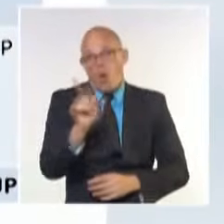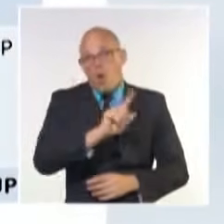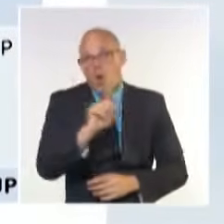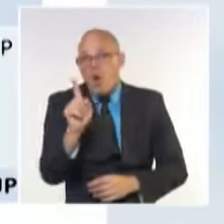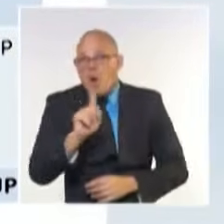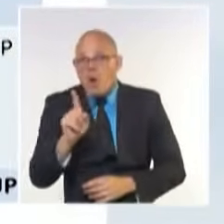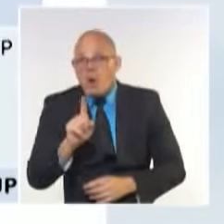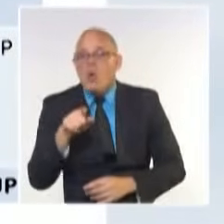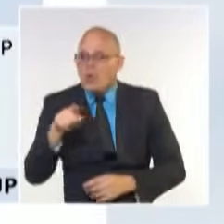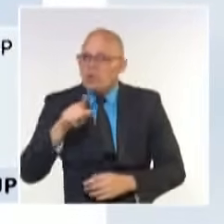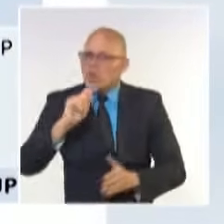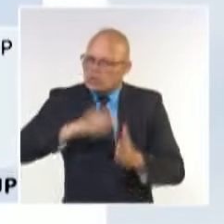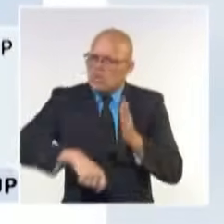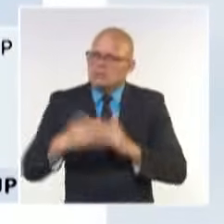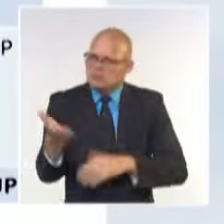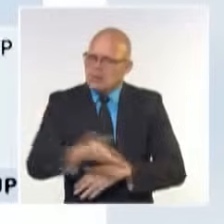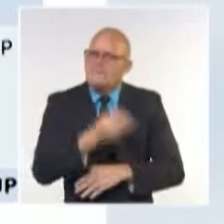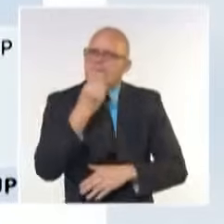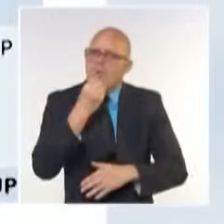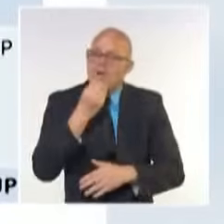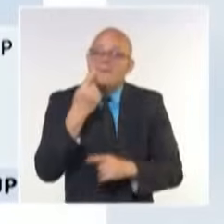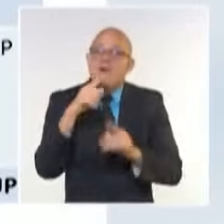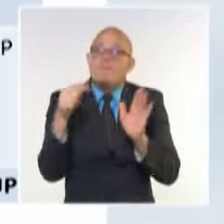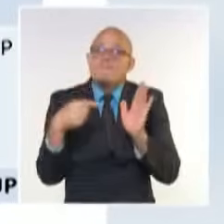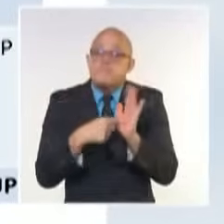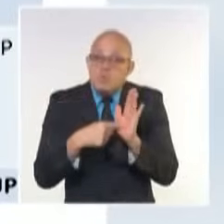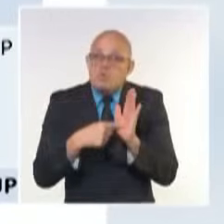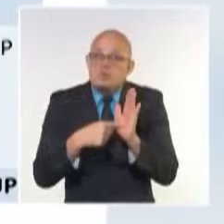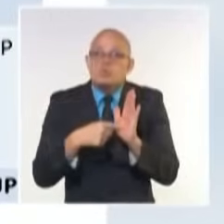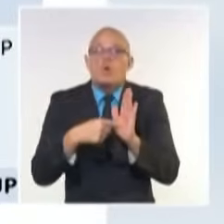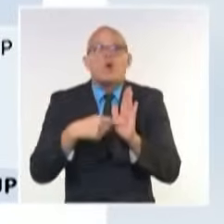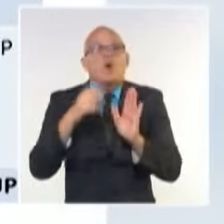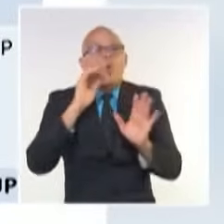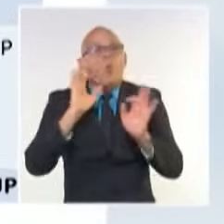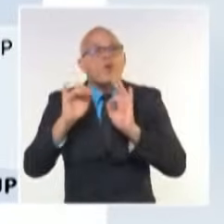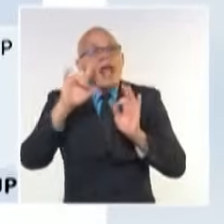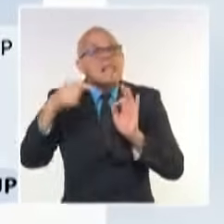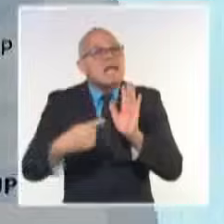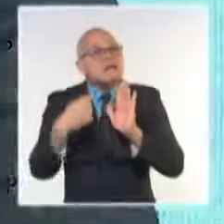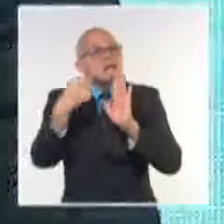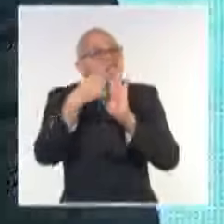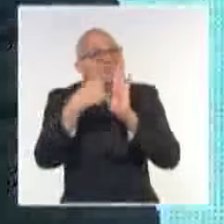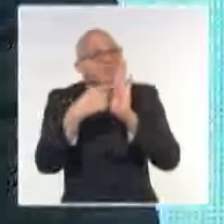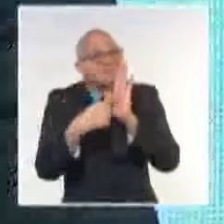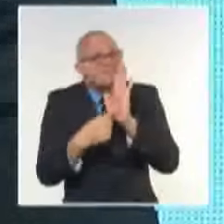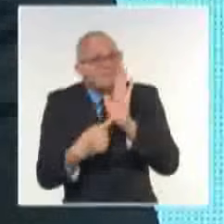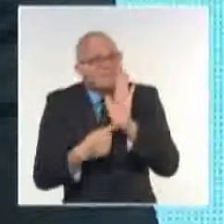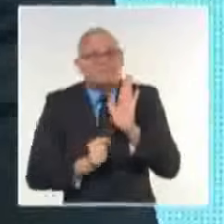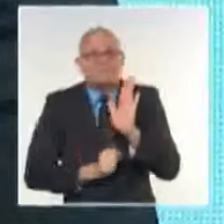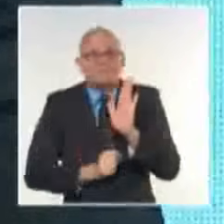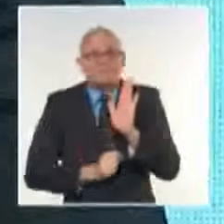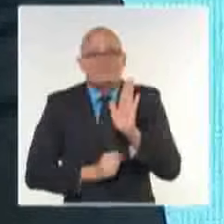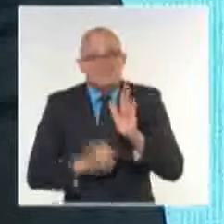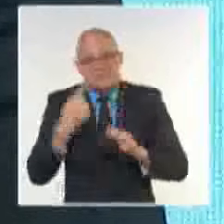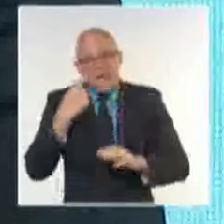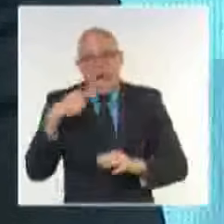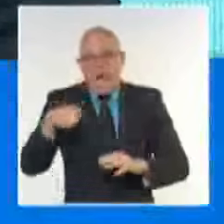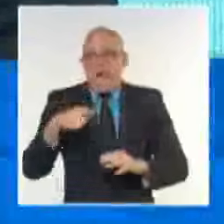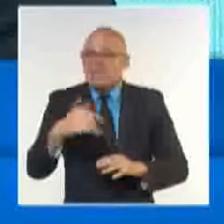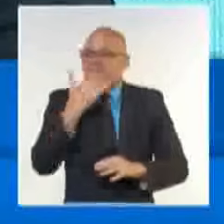Fíjense que aquí los errores, más que provocados por un TCP, además nosotros lo